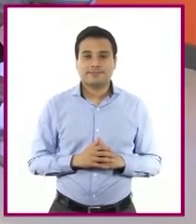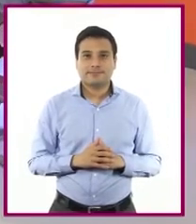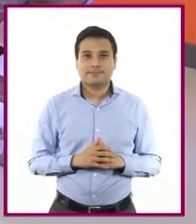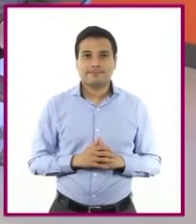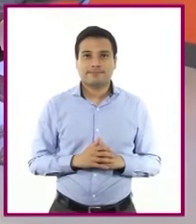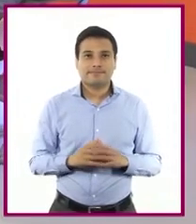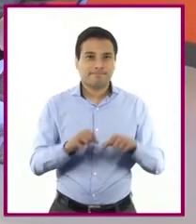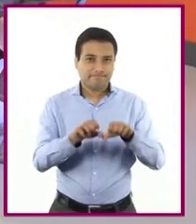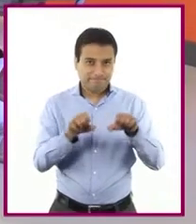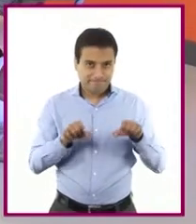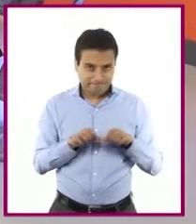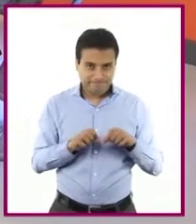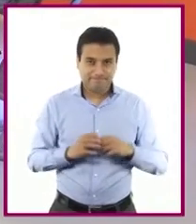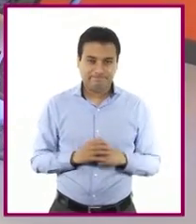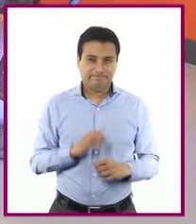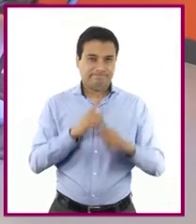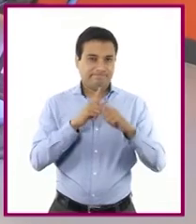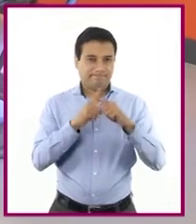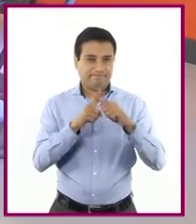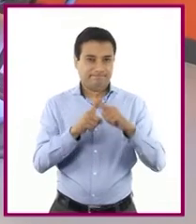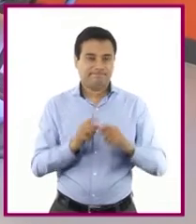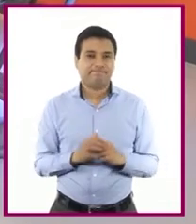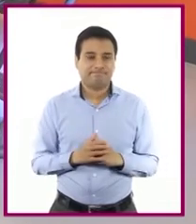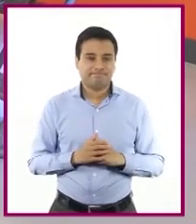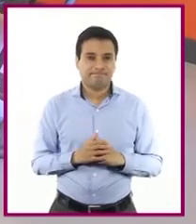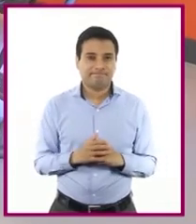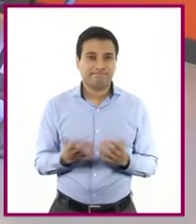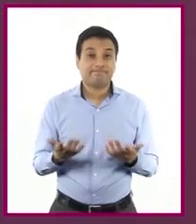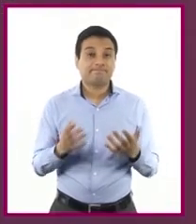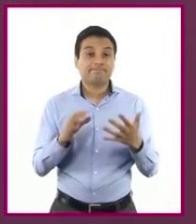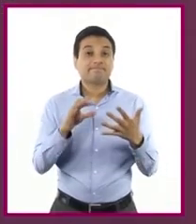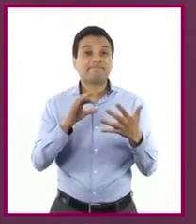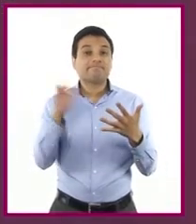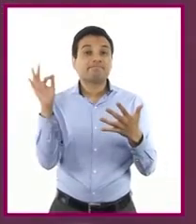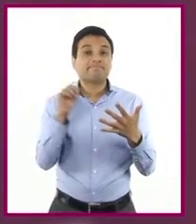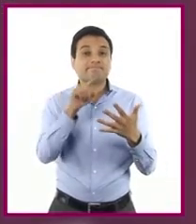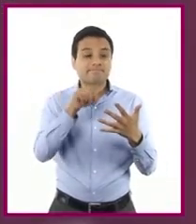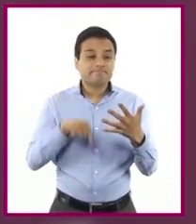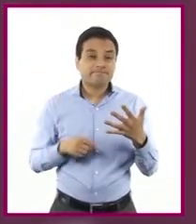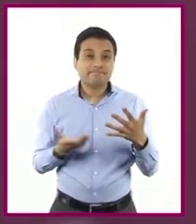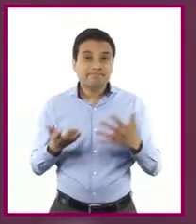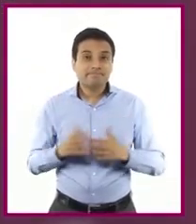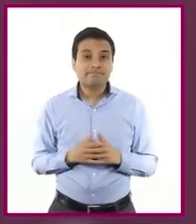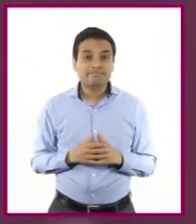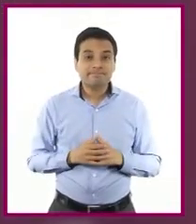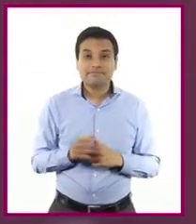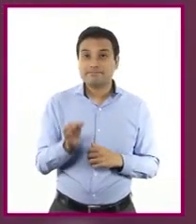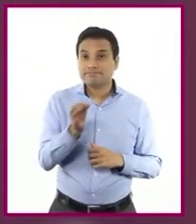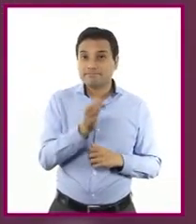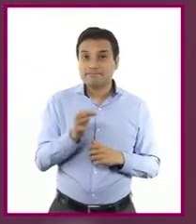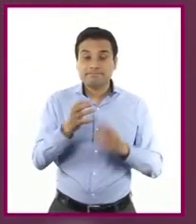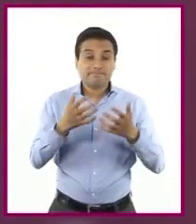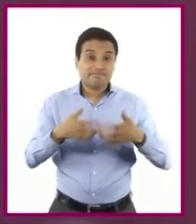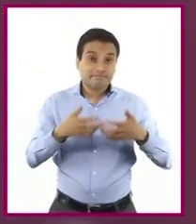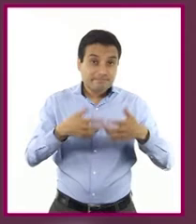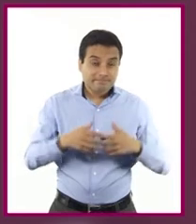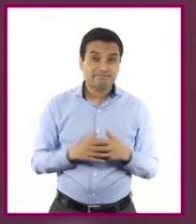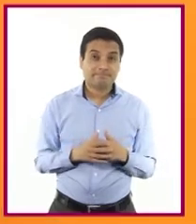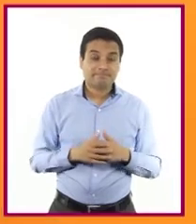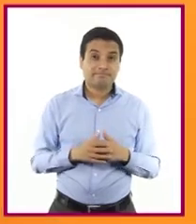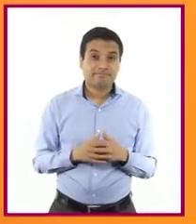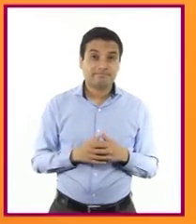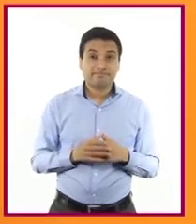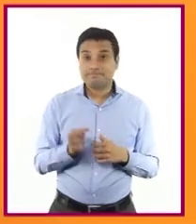Regresemos al equipo cromosomas. ¿Qué categoría eligen, profesor Ricardo? Función celular.